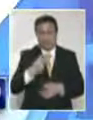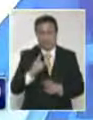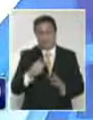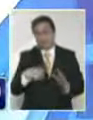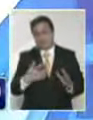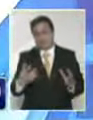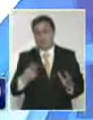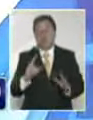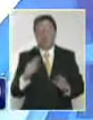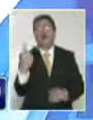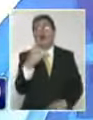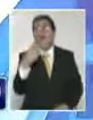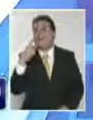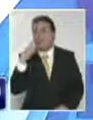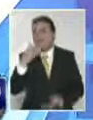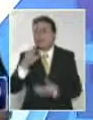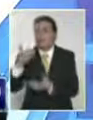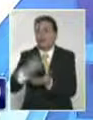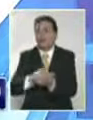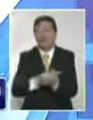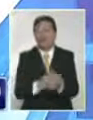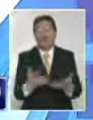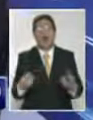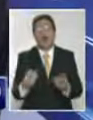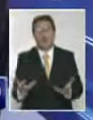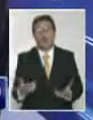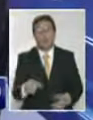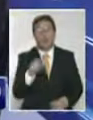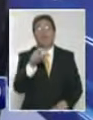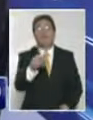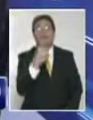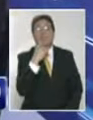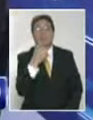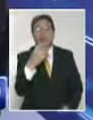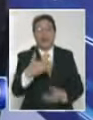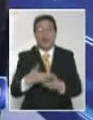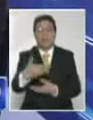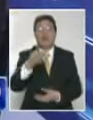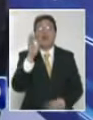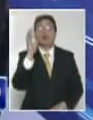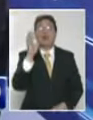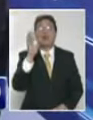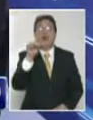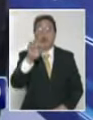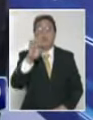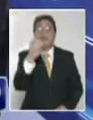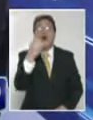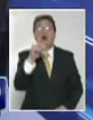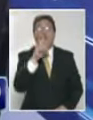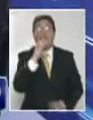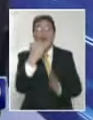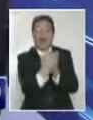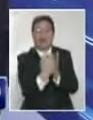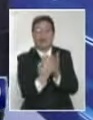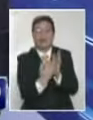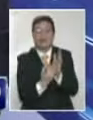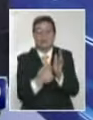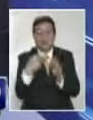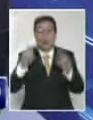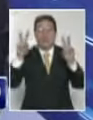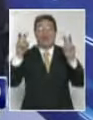es que están todas las víctimas. ¿Cómo eran las reuniones de pauta precisamente en el Mercurio, Víctor? Cuando se hablaba, por ejemplo, de estos temas, ¿cómo